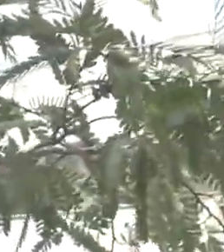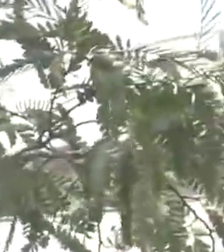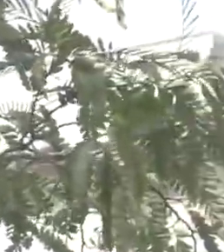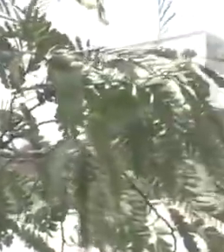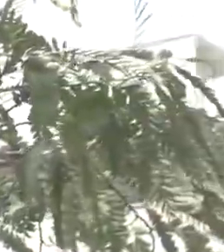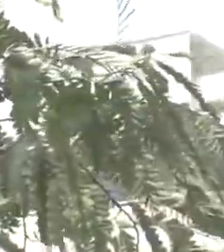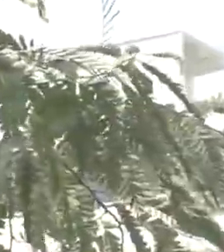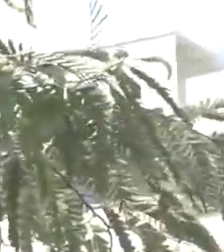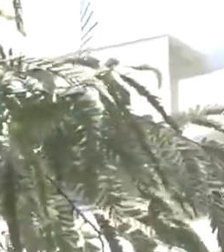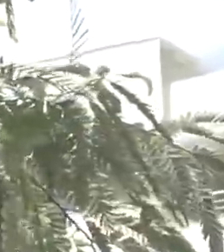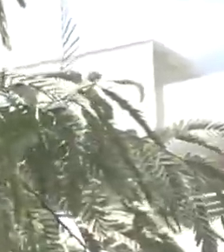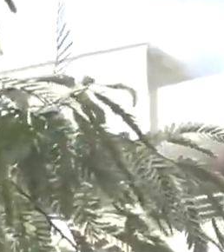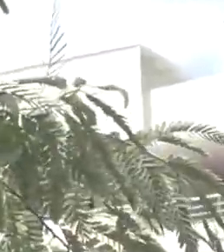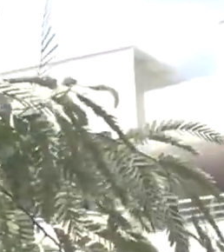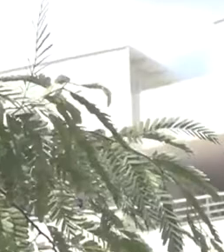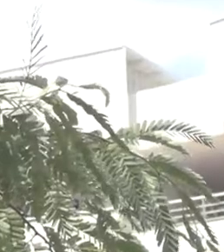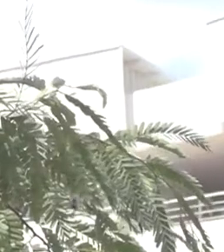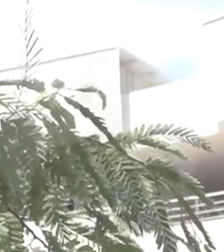Música